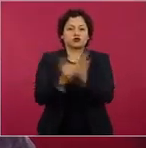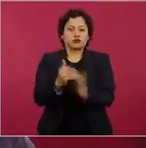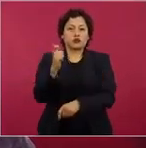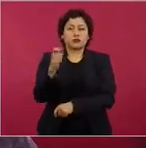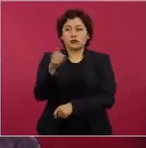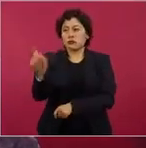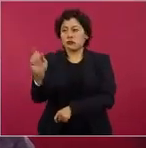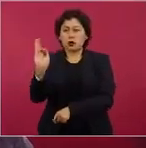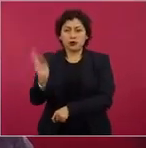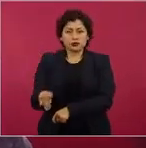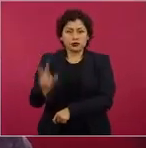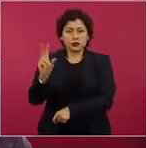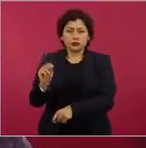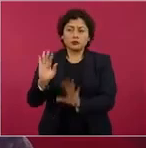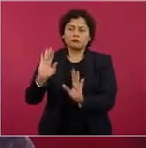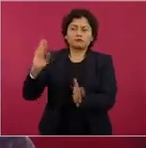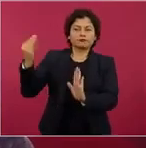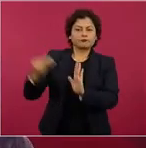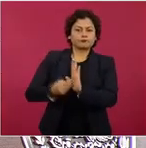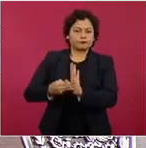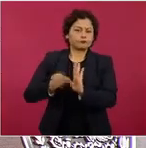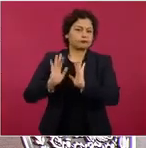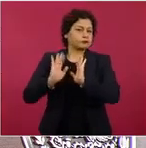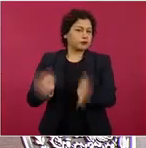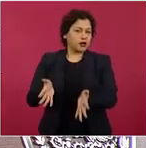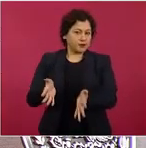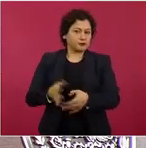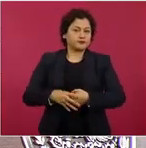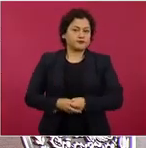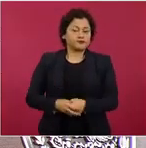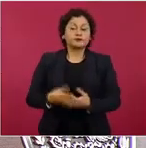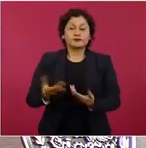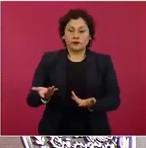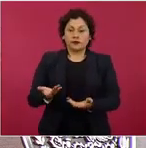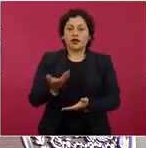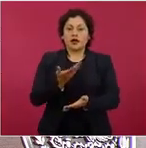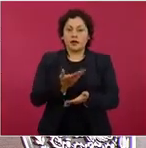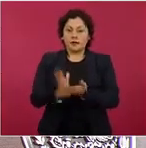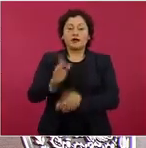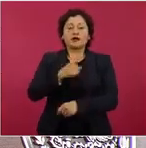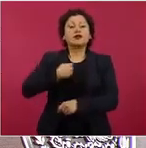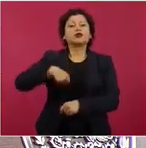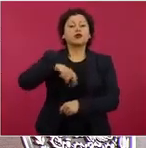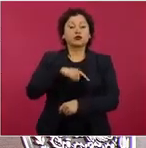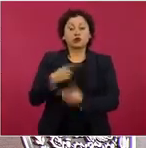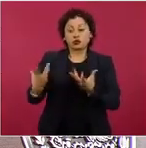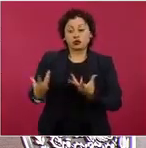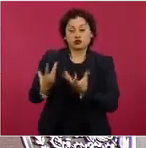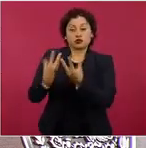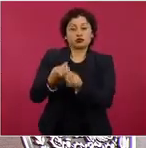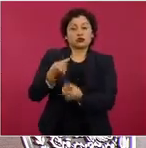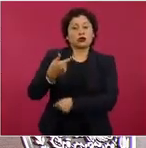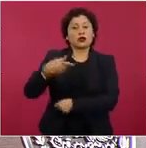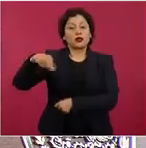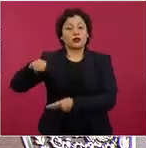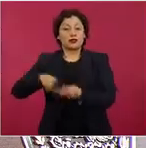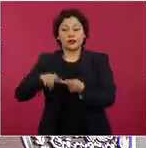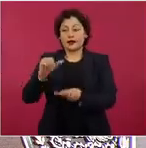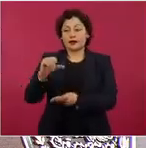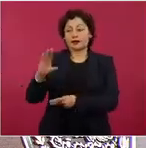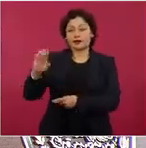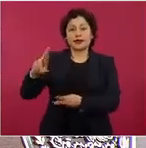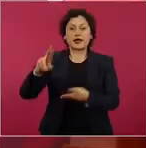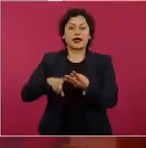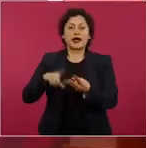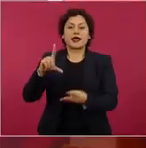negarse a la verificación, y sin embargo estuvimos atendiendo con la Guardia Nacional, CONACEA y con la